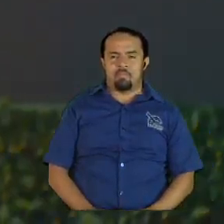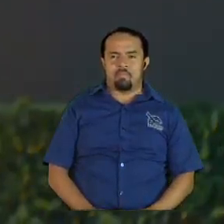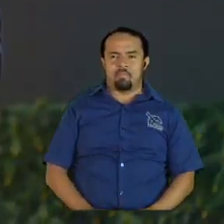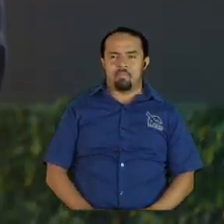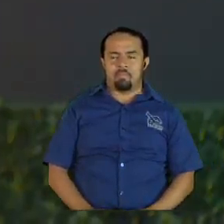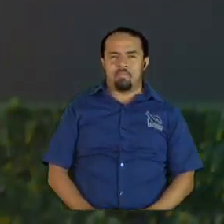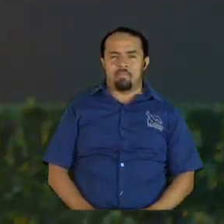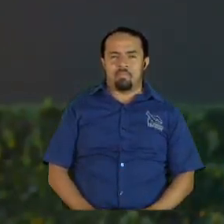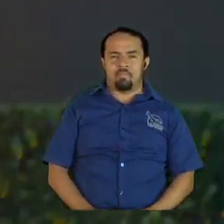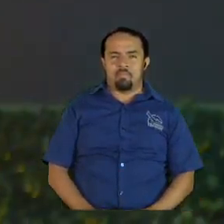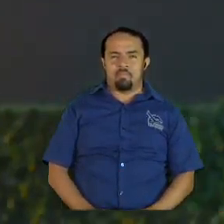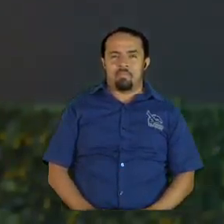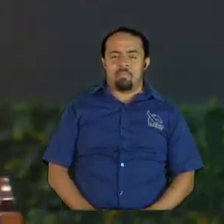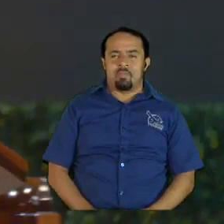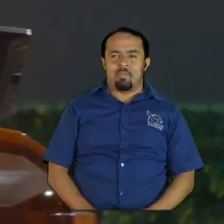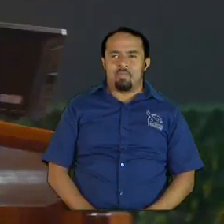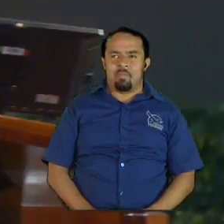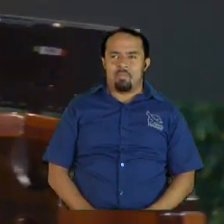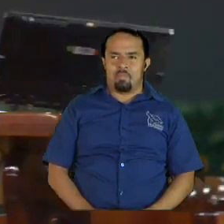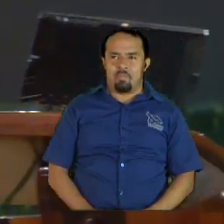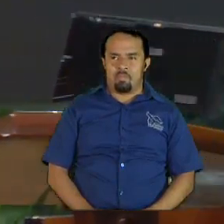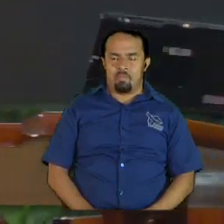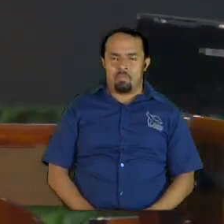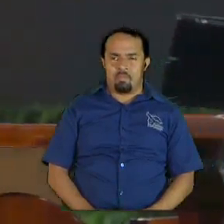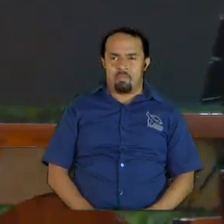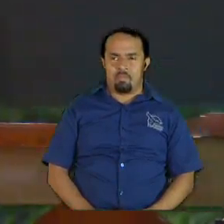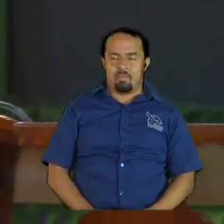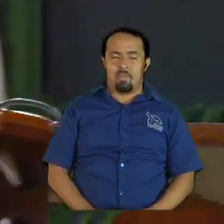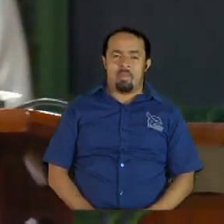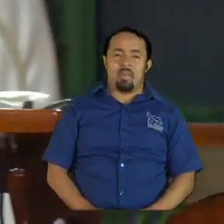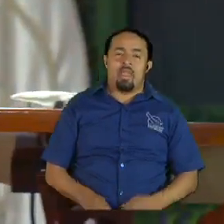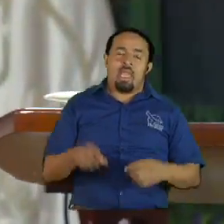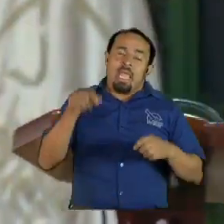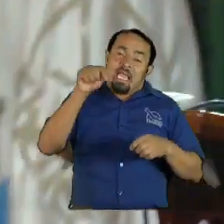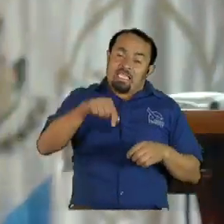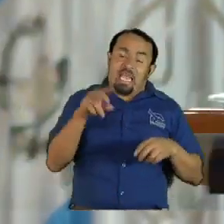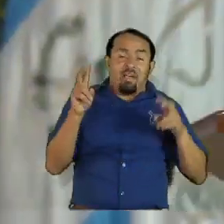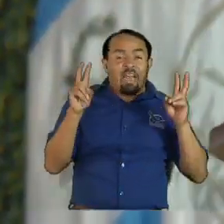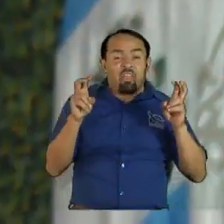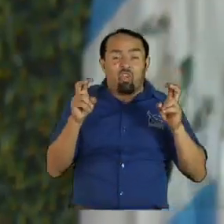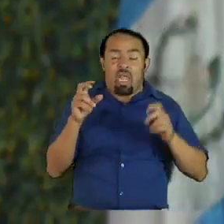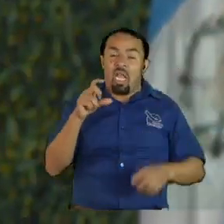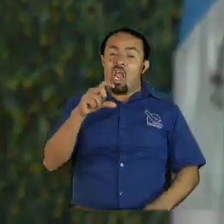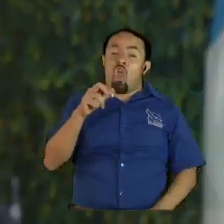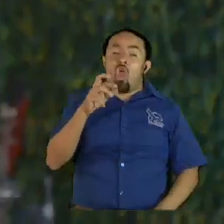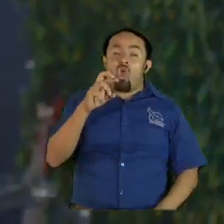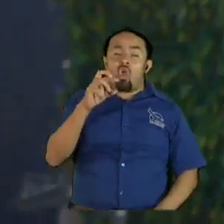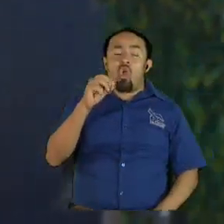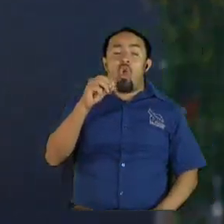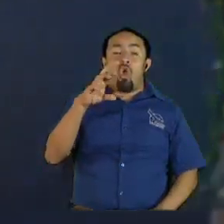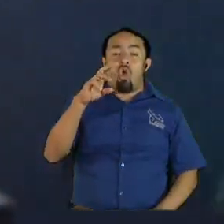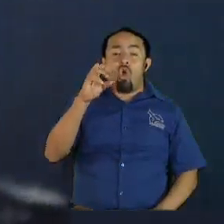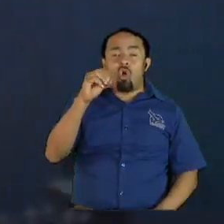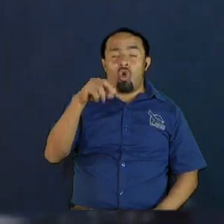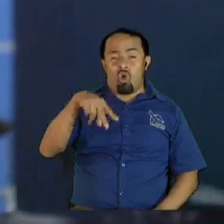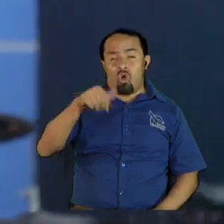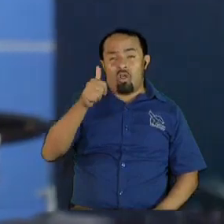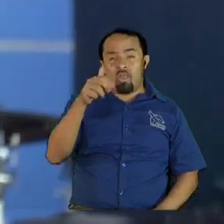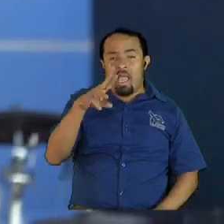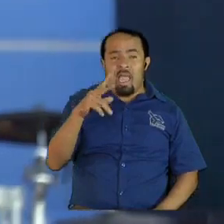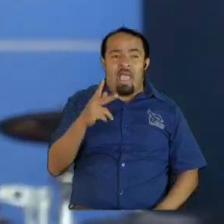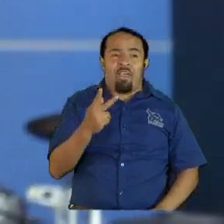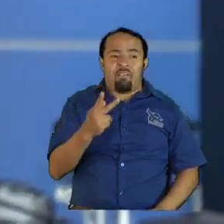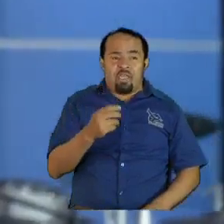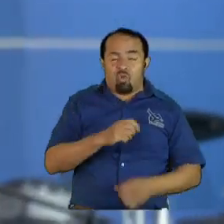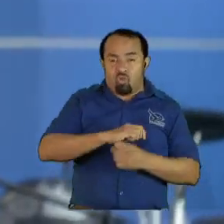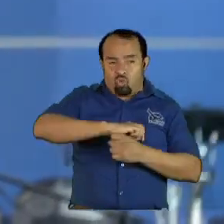Bueno, esa es otra cosa. Y tampoco es cierto, porque ya ve que los coreanos se lo toman y de todos modos de ahí se... Pues dejemos de estar molestando a la gente y volvamos al